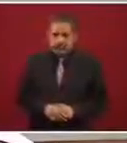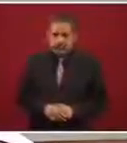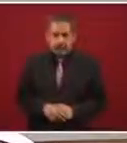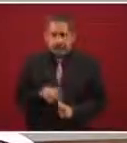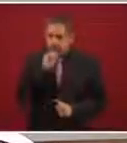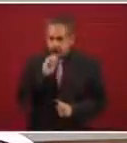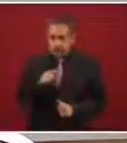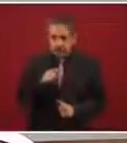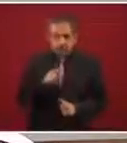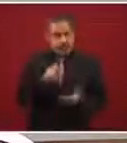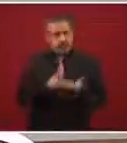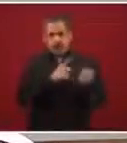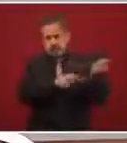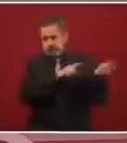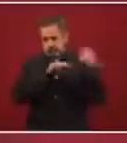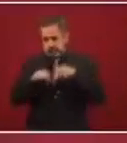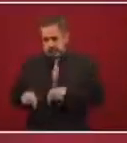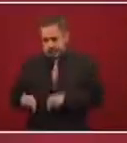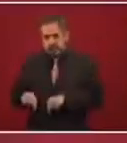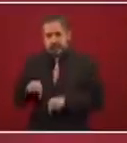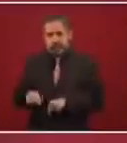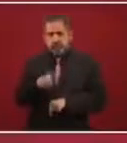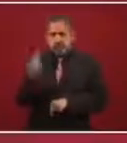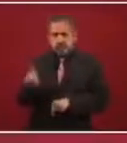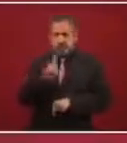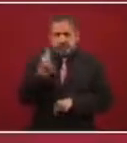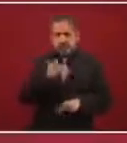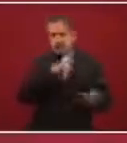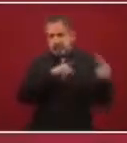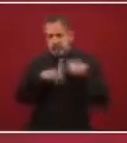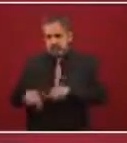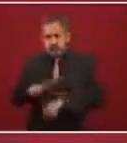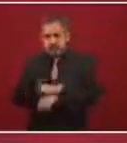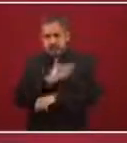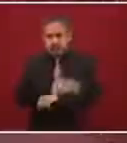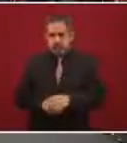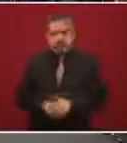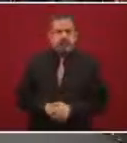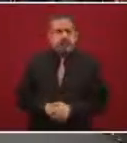Lo mismo, ya regreso el domingo por la tarde. Ese cambio en el formato va.